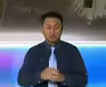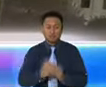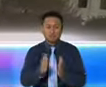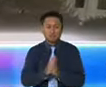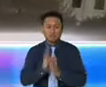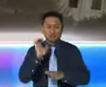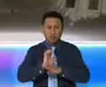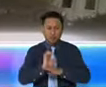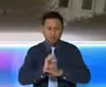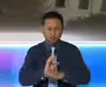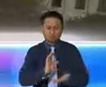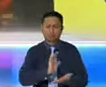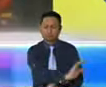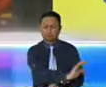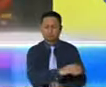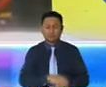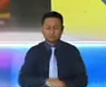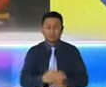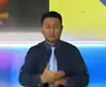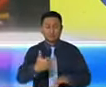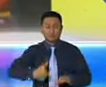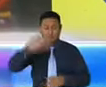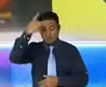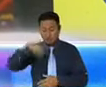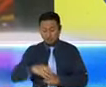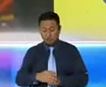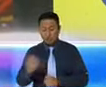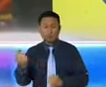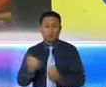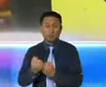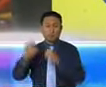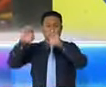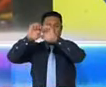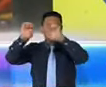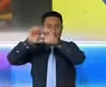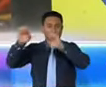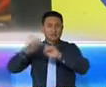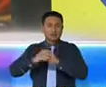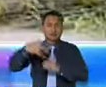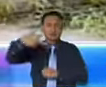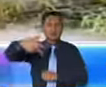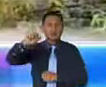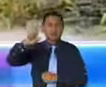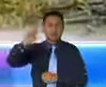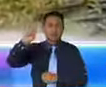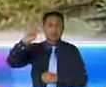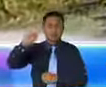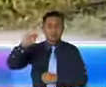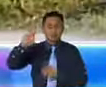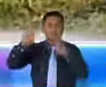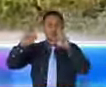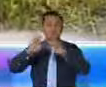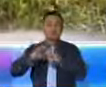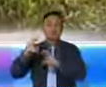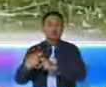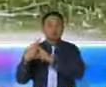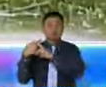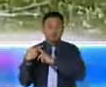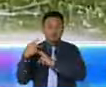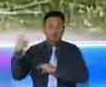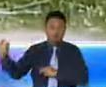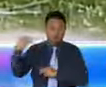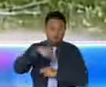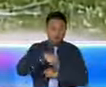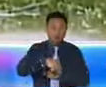revisar decisiones arbitrales que daban la razón a la petrolera Chevron en su conflicto con el país, referente a la responsabilidad de la petrolera